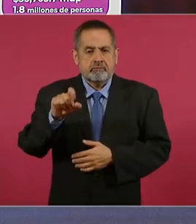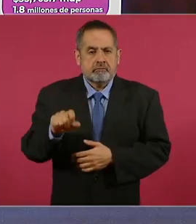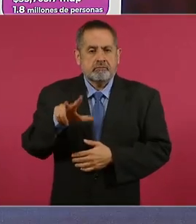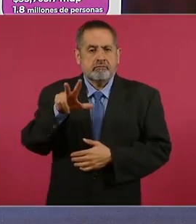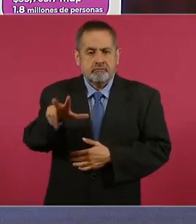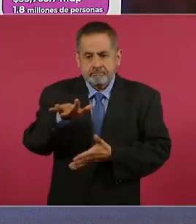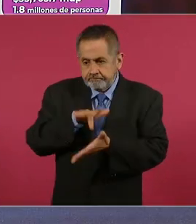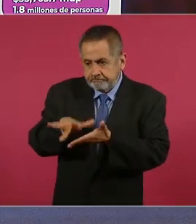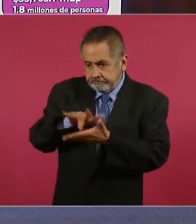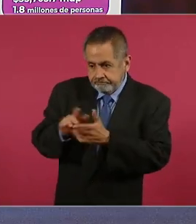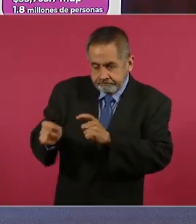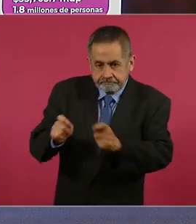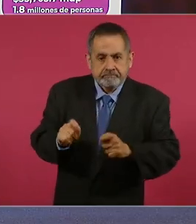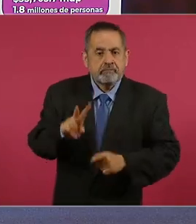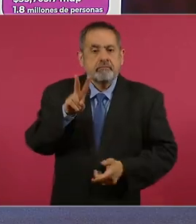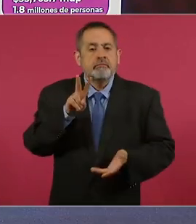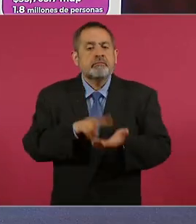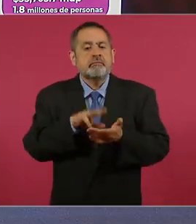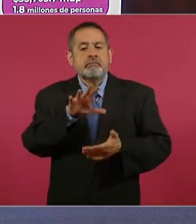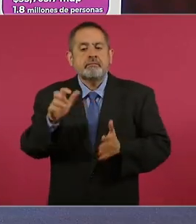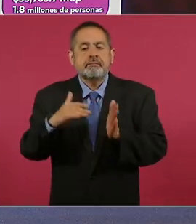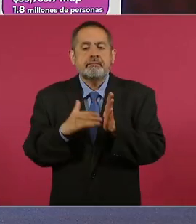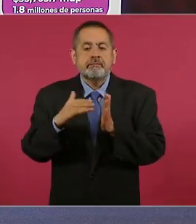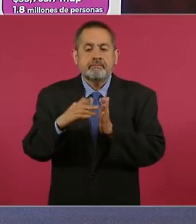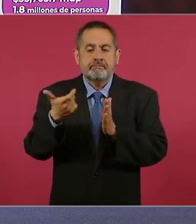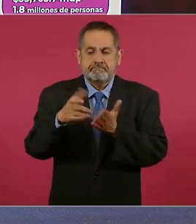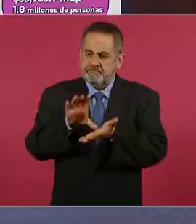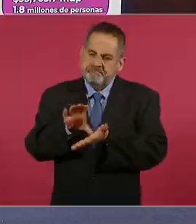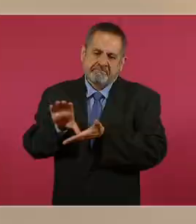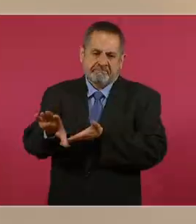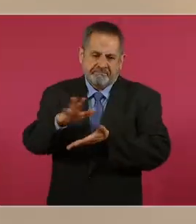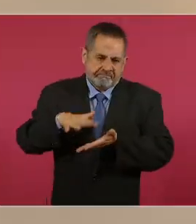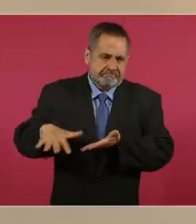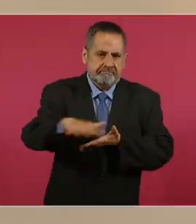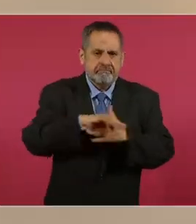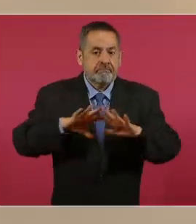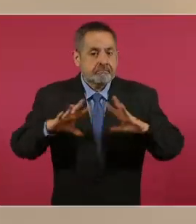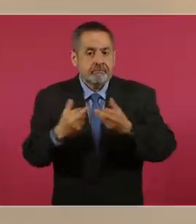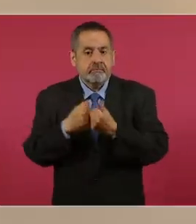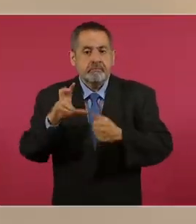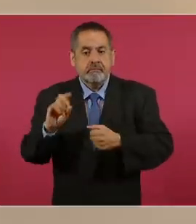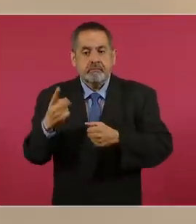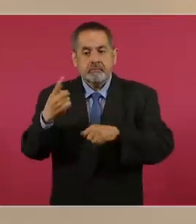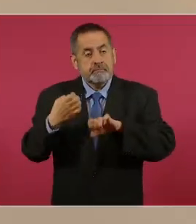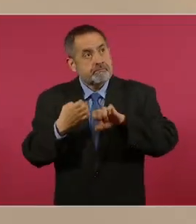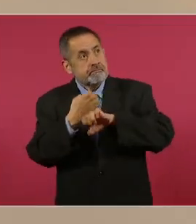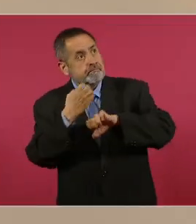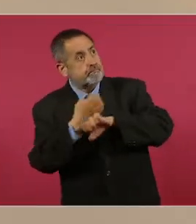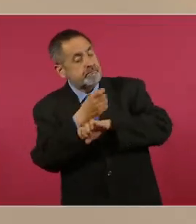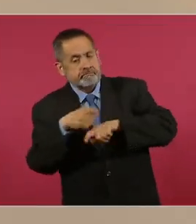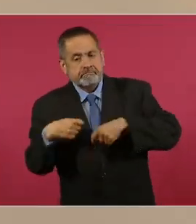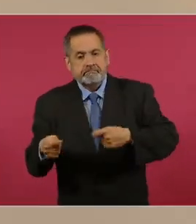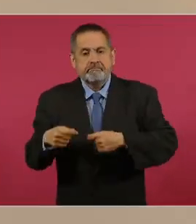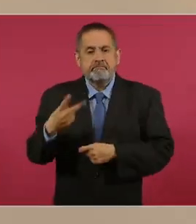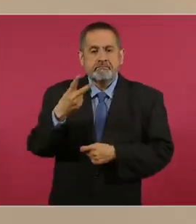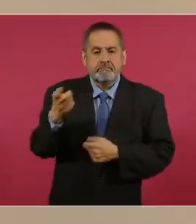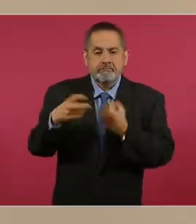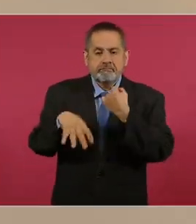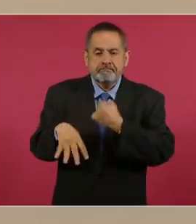71,428 apoyos, 2,500 millones de pesos en 31 entidades del país,